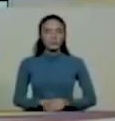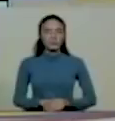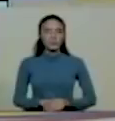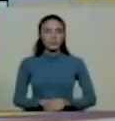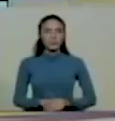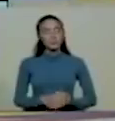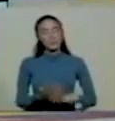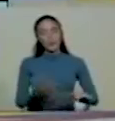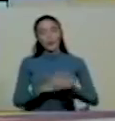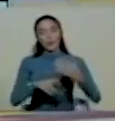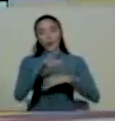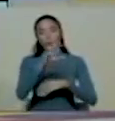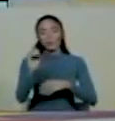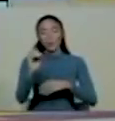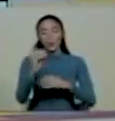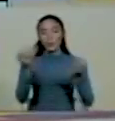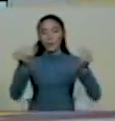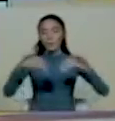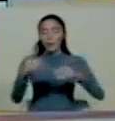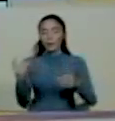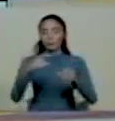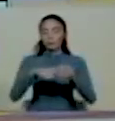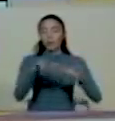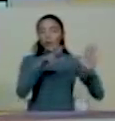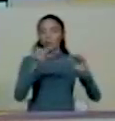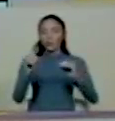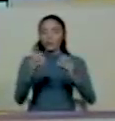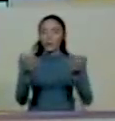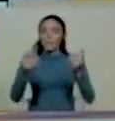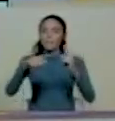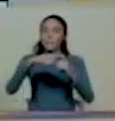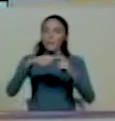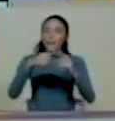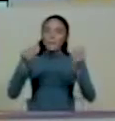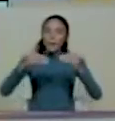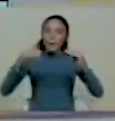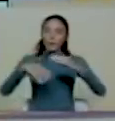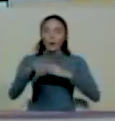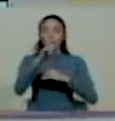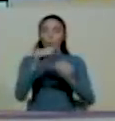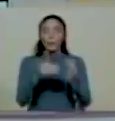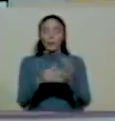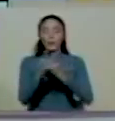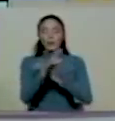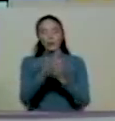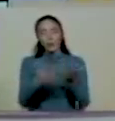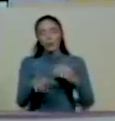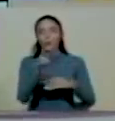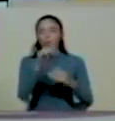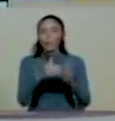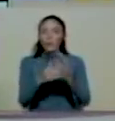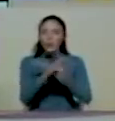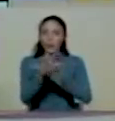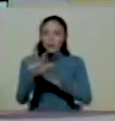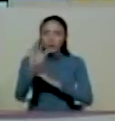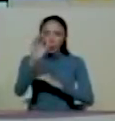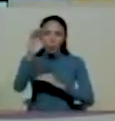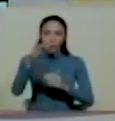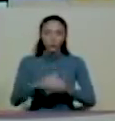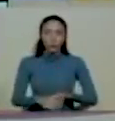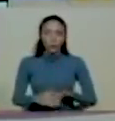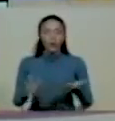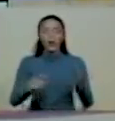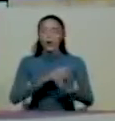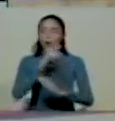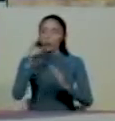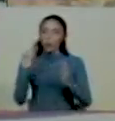más 50, 80, pudiéramos estar cumpliendo la meta 2025, 100.000 médicos y médicas. Y